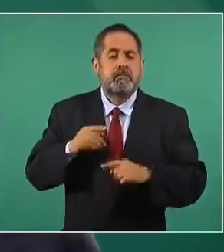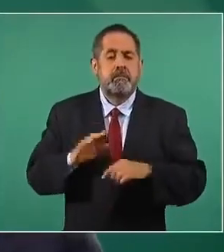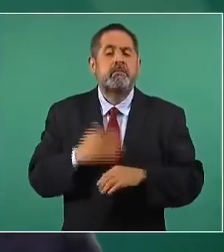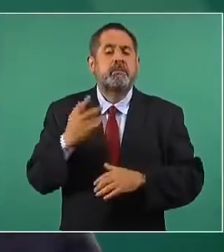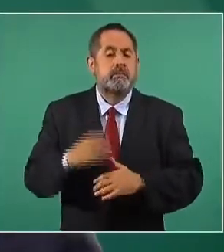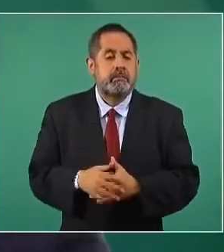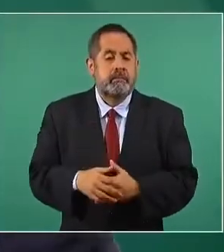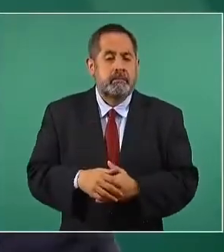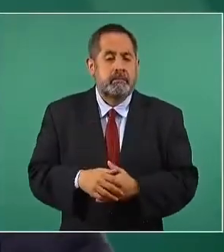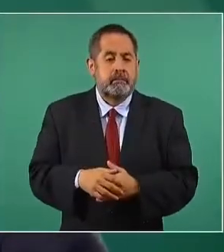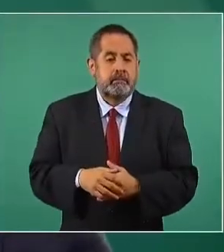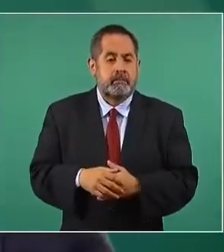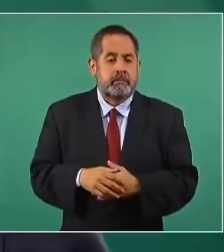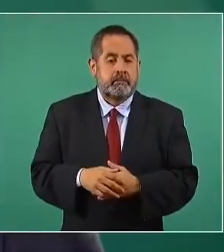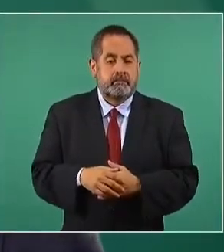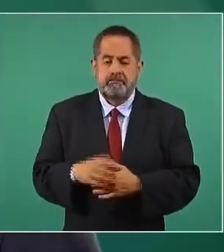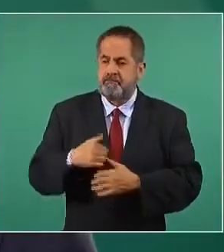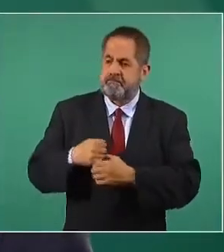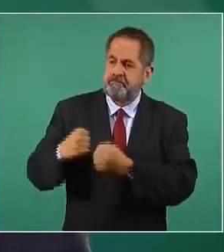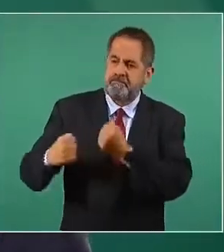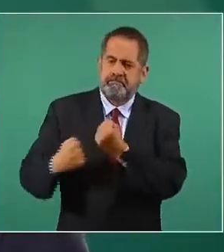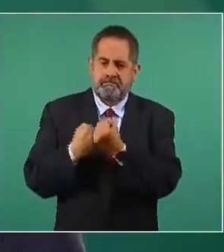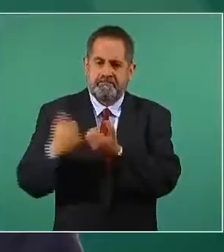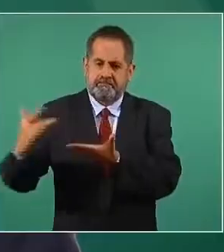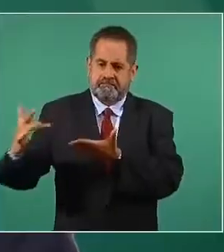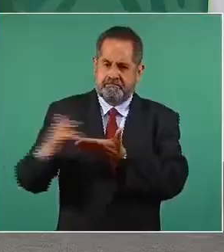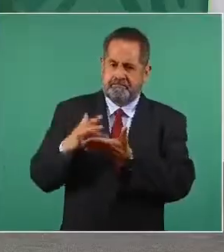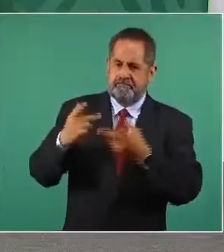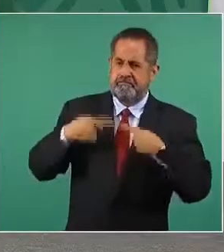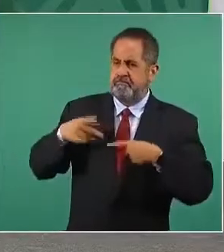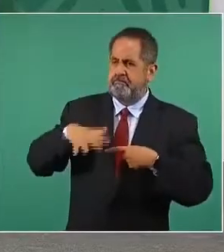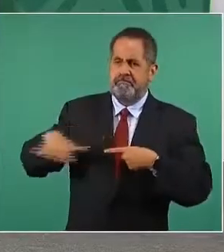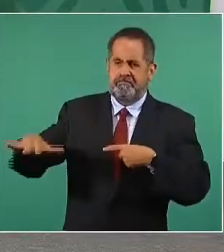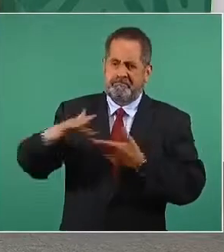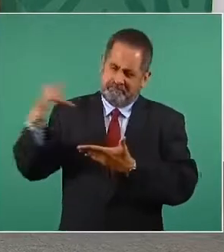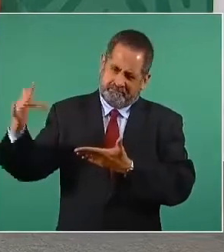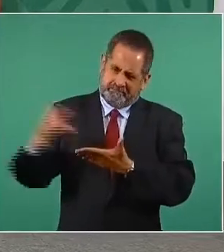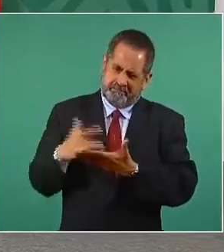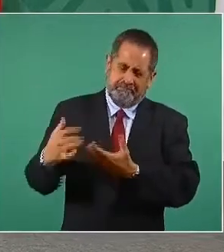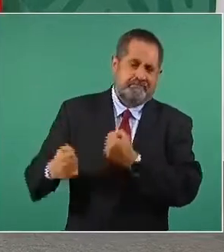Porque estamos apoyados por el pueblo.